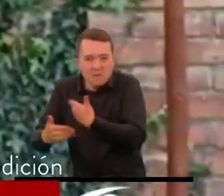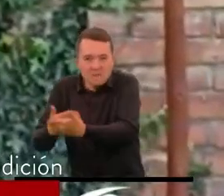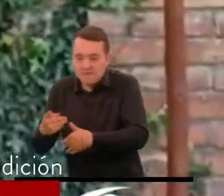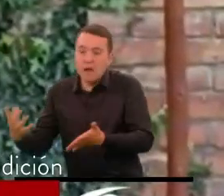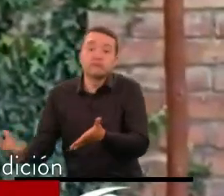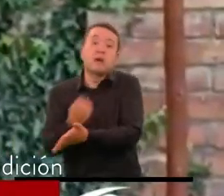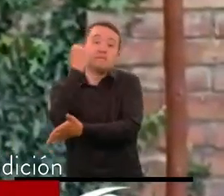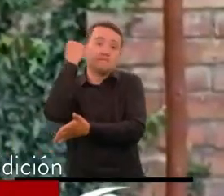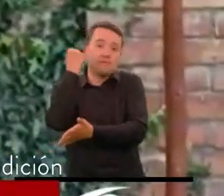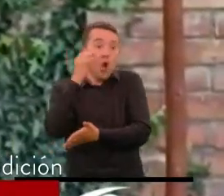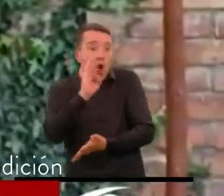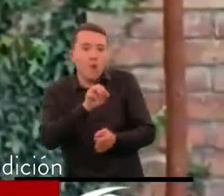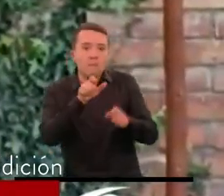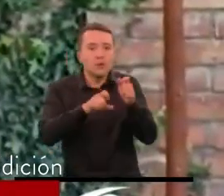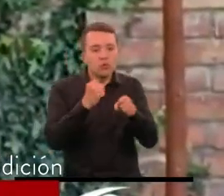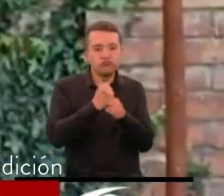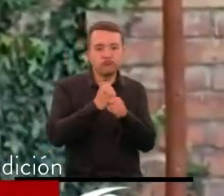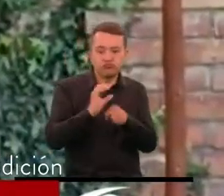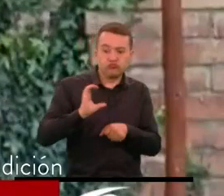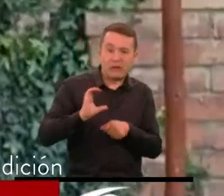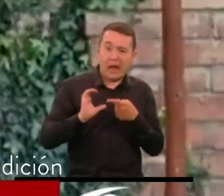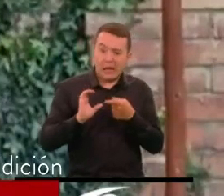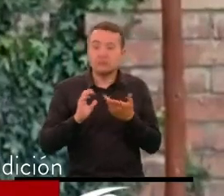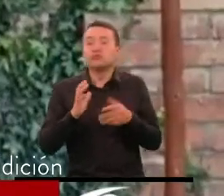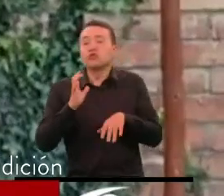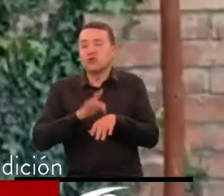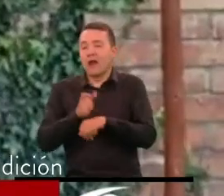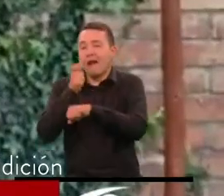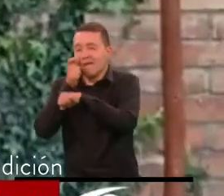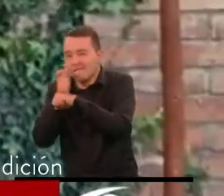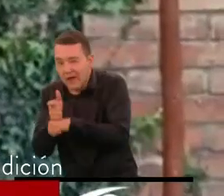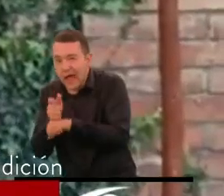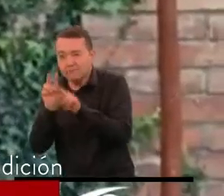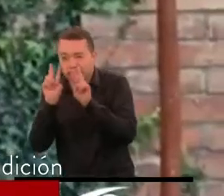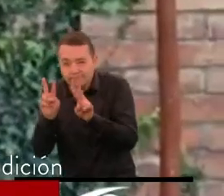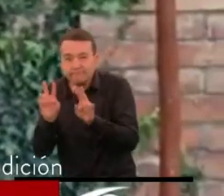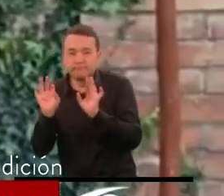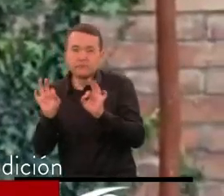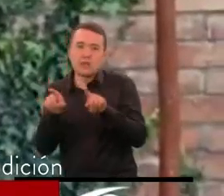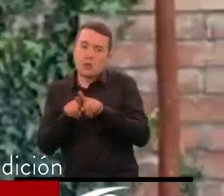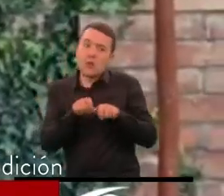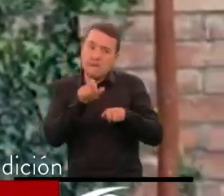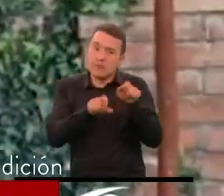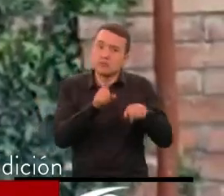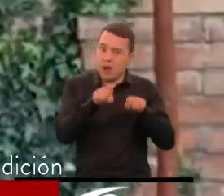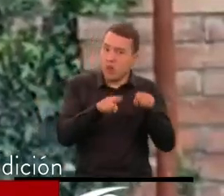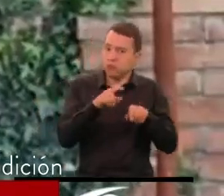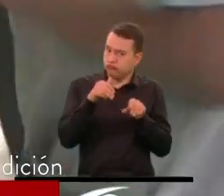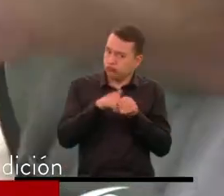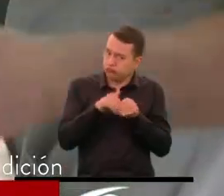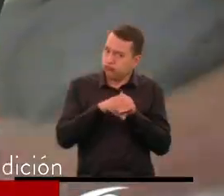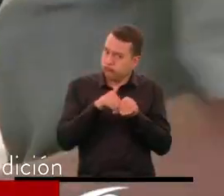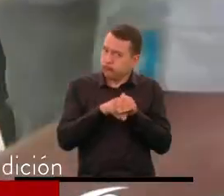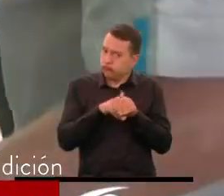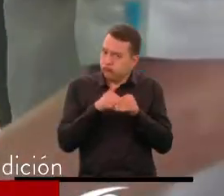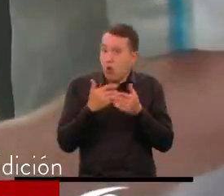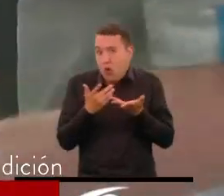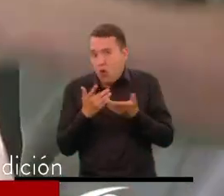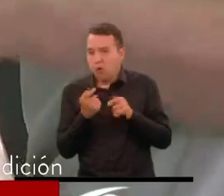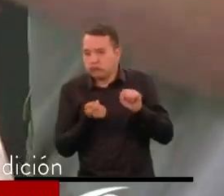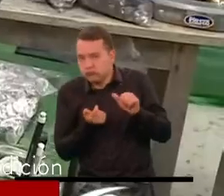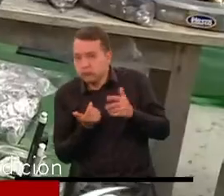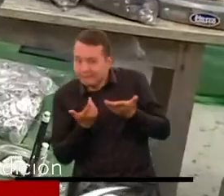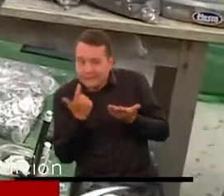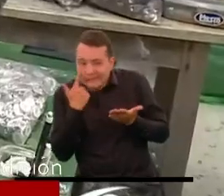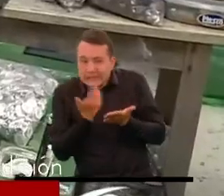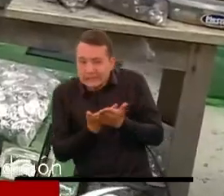impuesto importante, habría que revisar las tarifas. No podemos desestimular el ahorro y la inversión de los colombianos. Desde Acopi, por